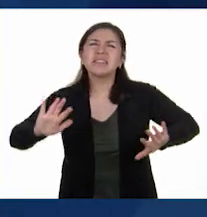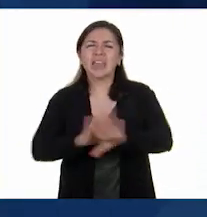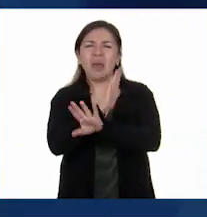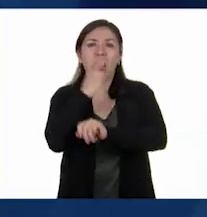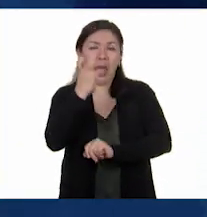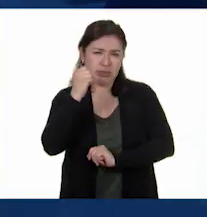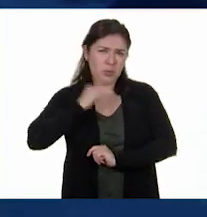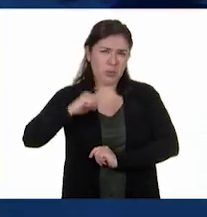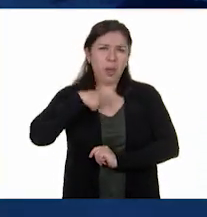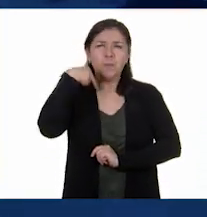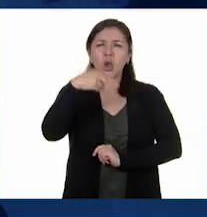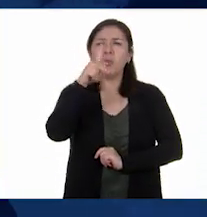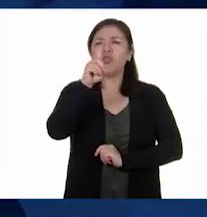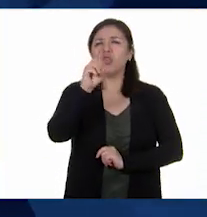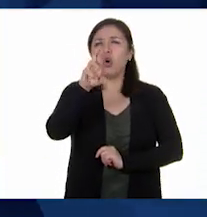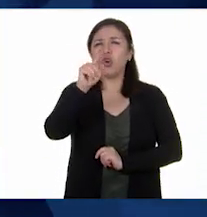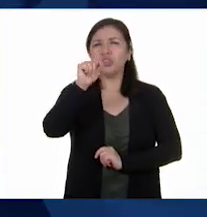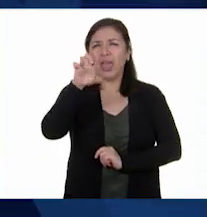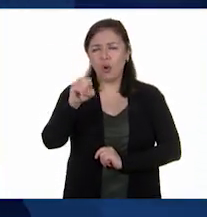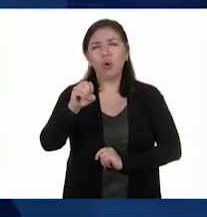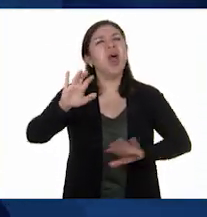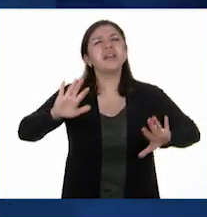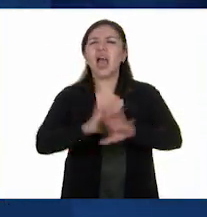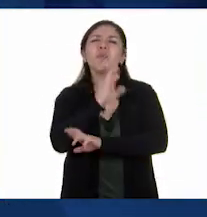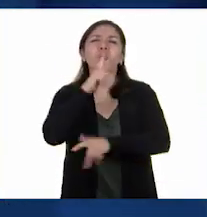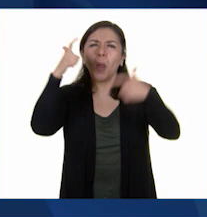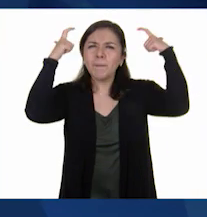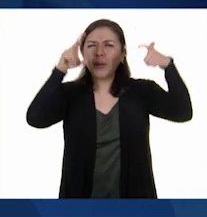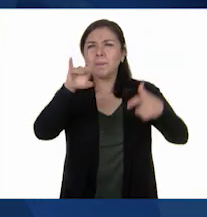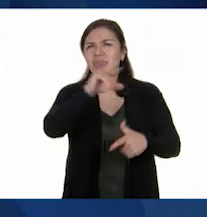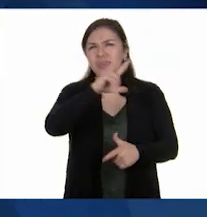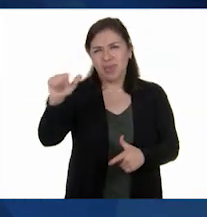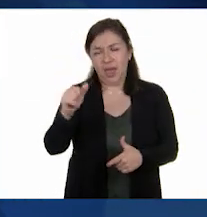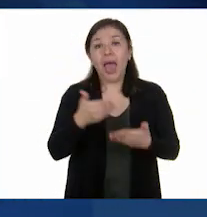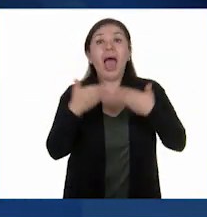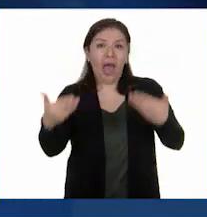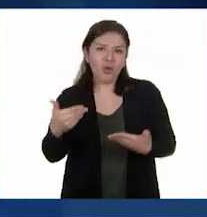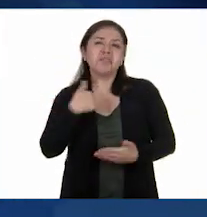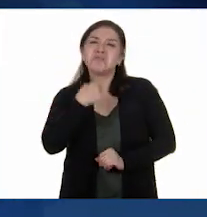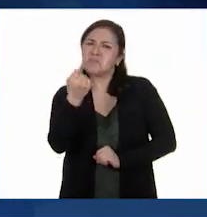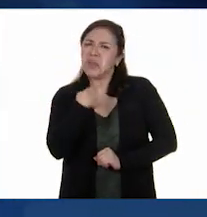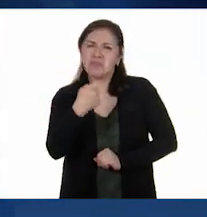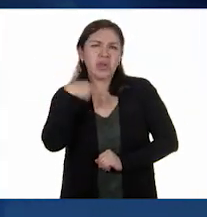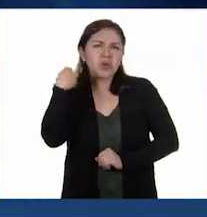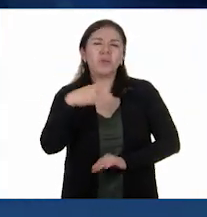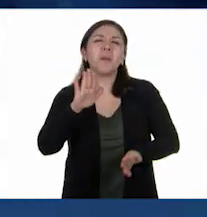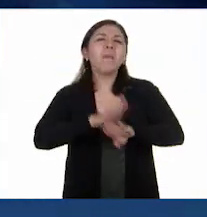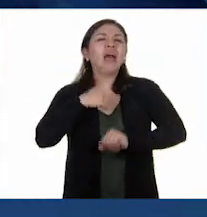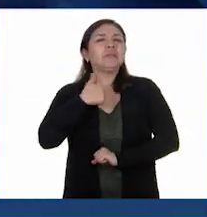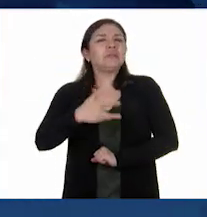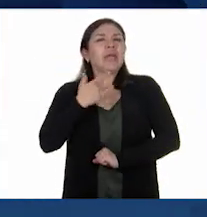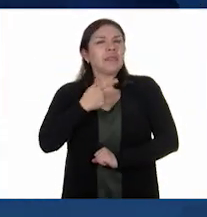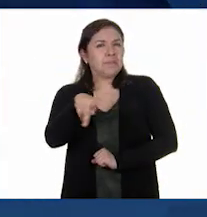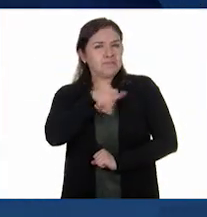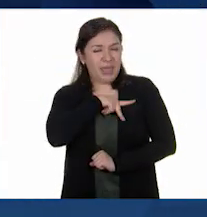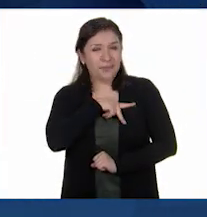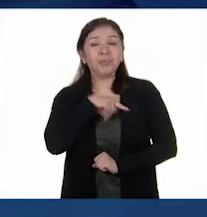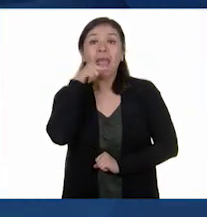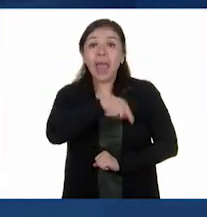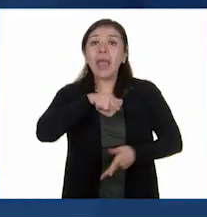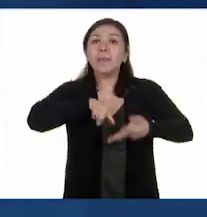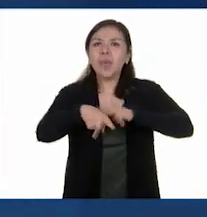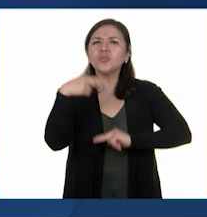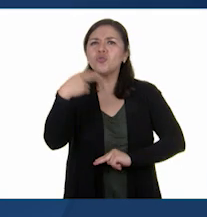hasta entonces había llevado, por este de Francisco Villa, que ahora tengo y estimo como más mío. Pancho Villa